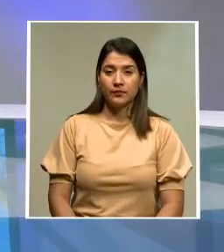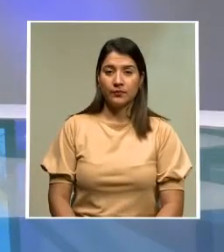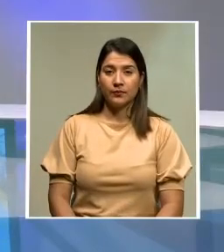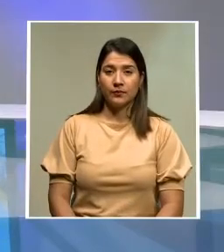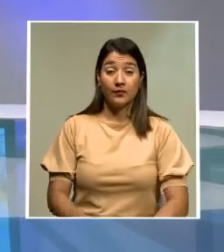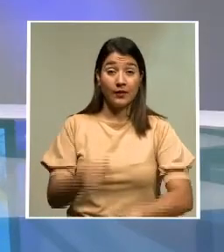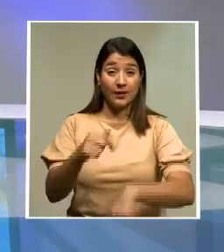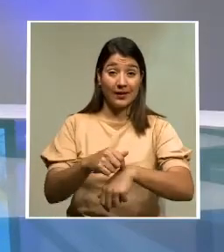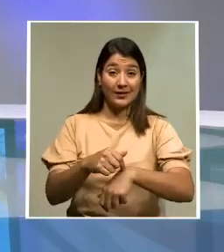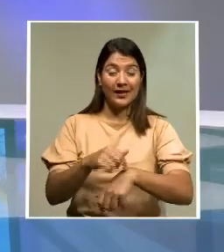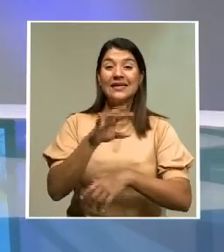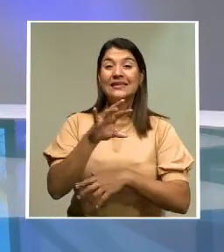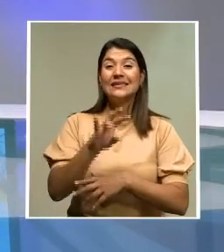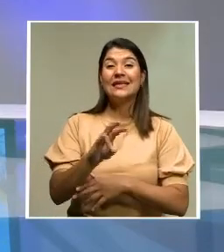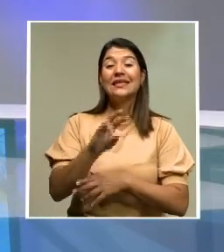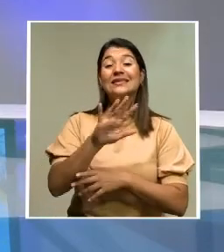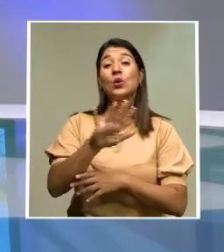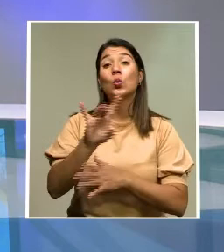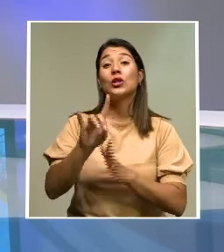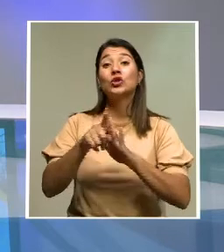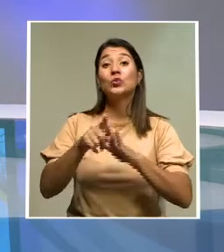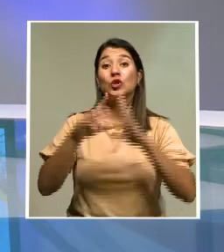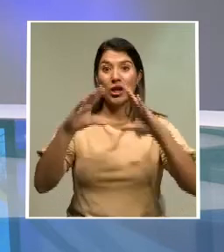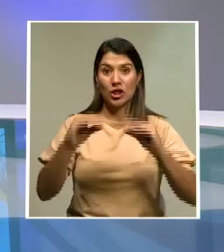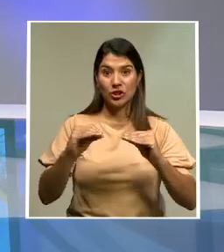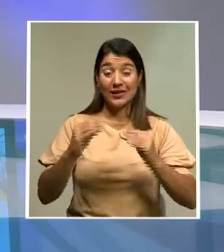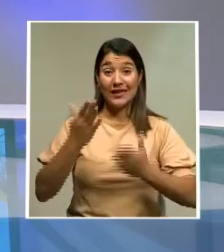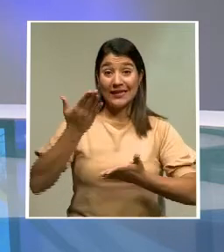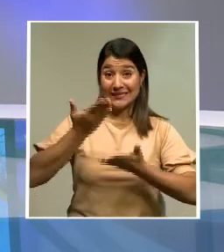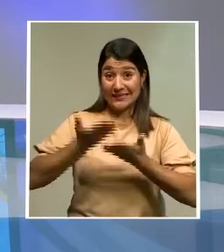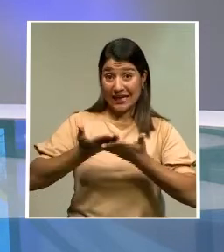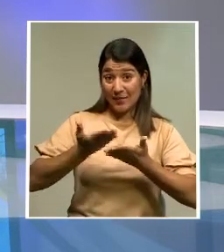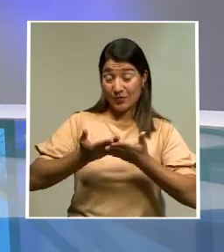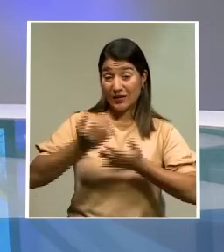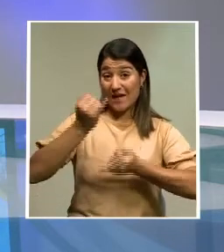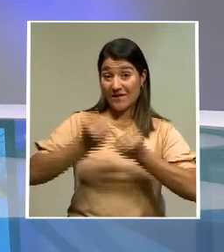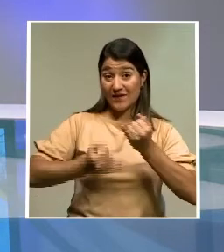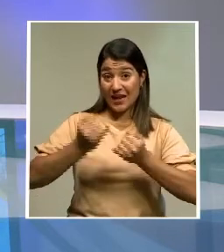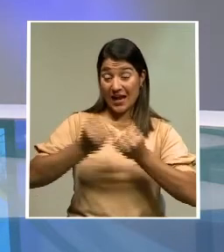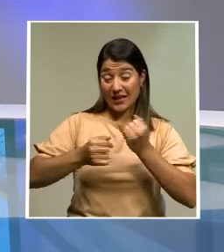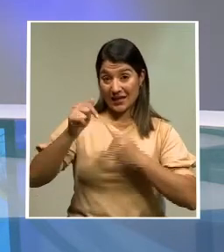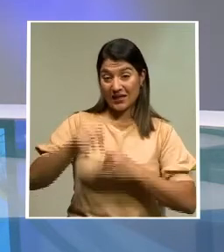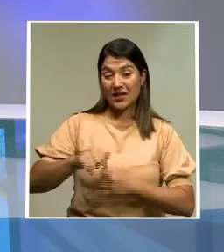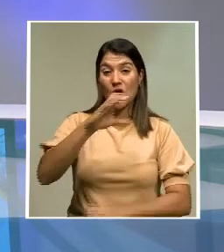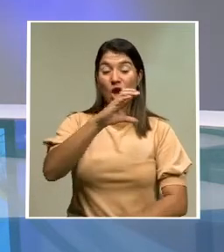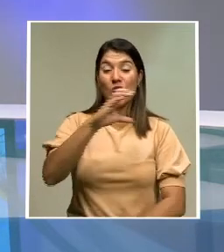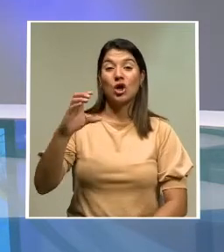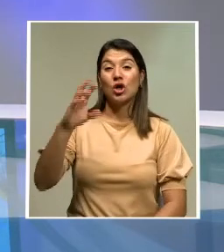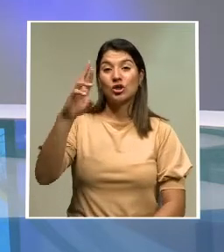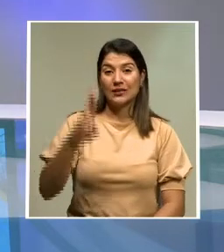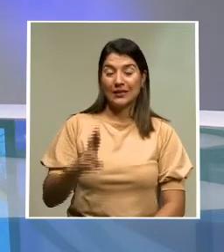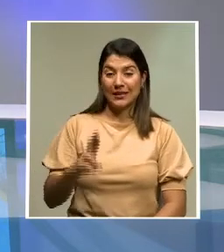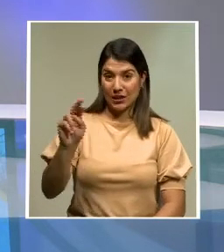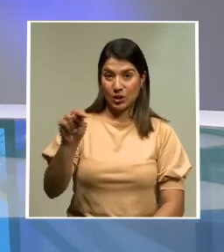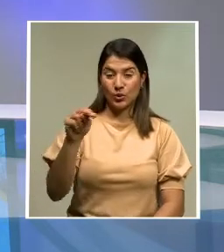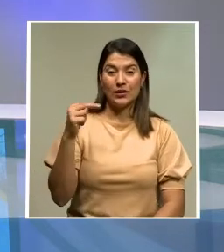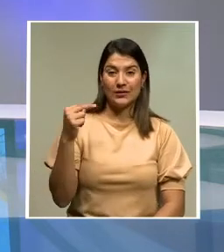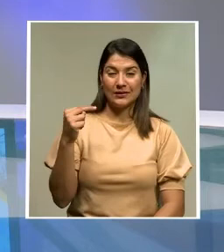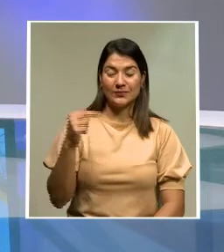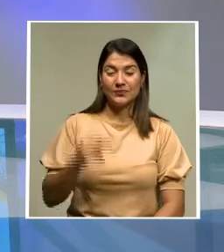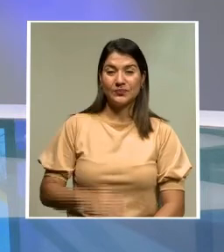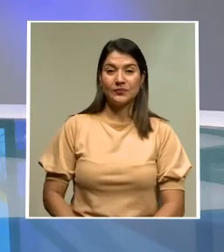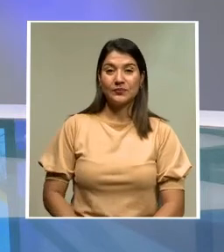A las 7 de la noche con 58 minutos llegamos al final de esta edición estelar de Costa Rica